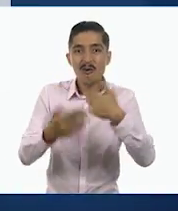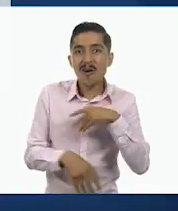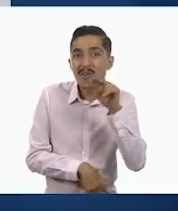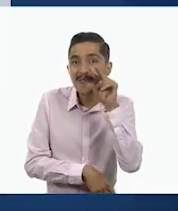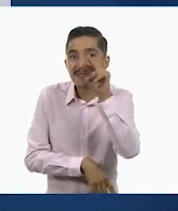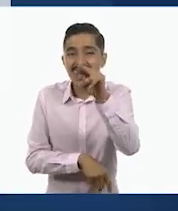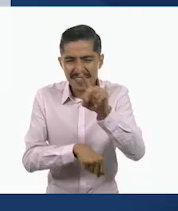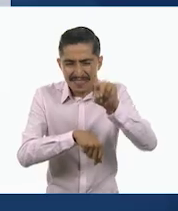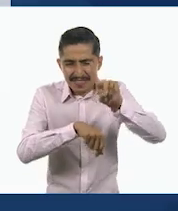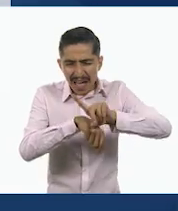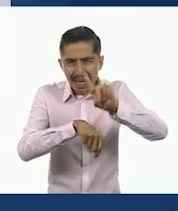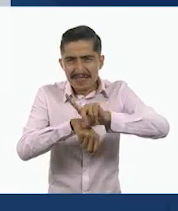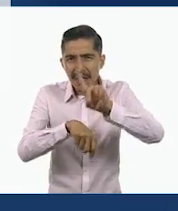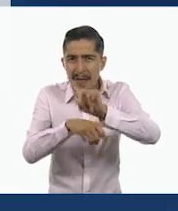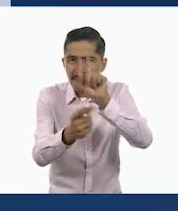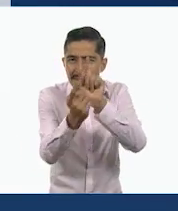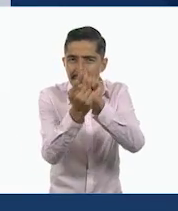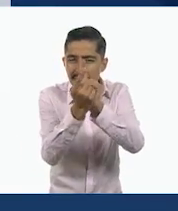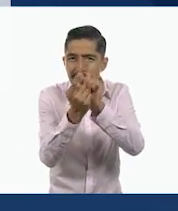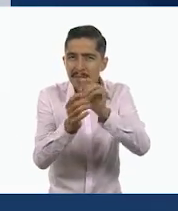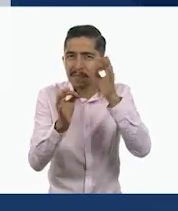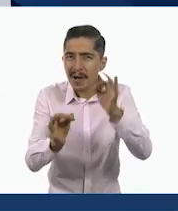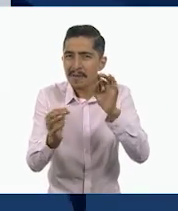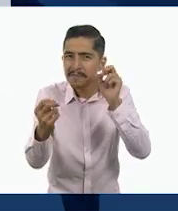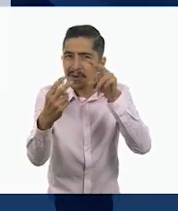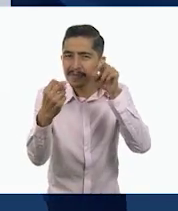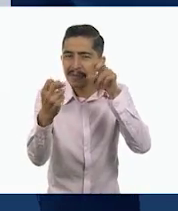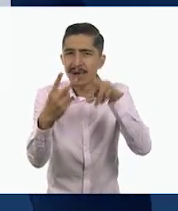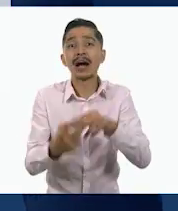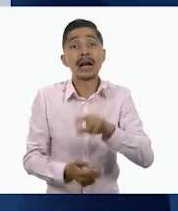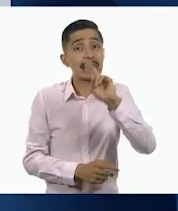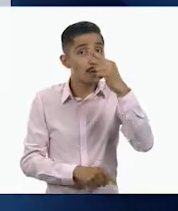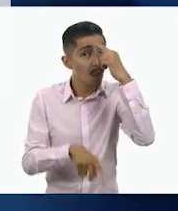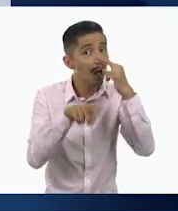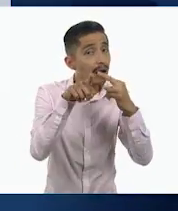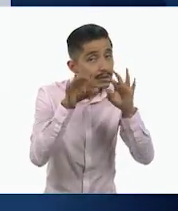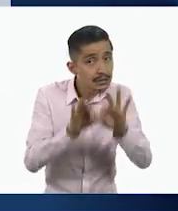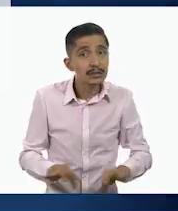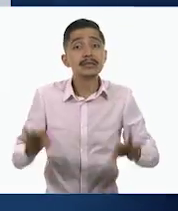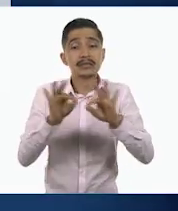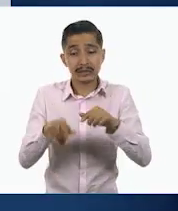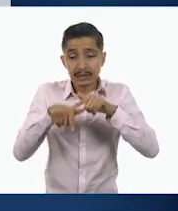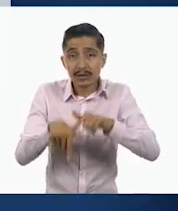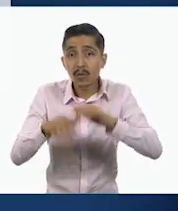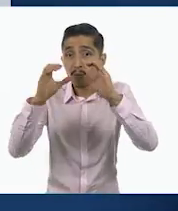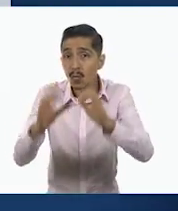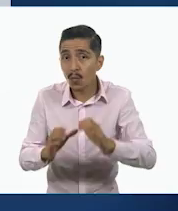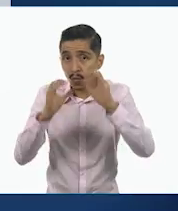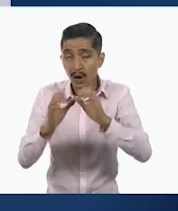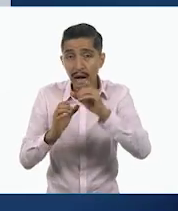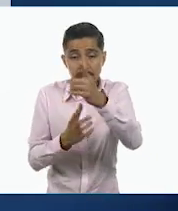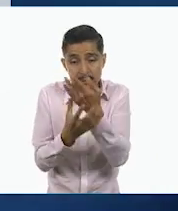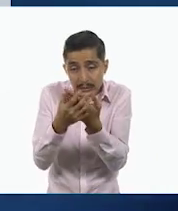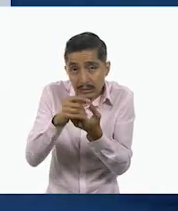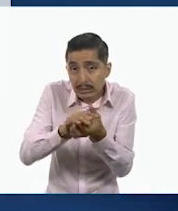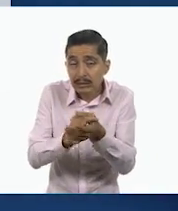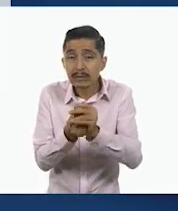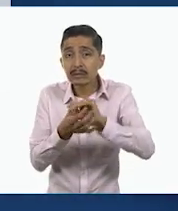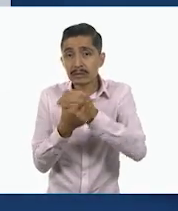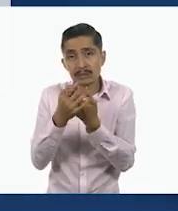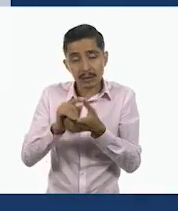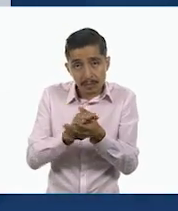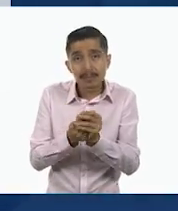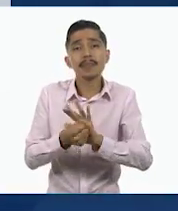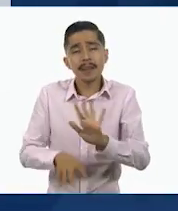ver todos los días. Recuerden que es importante seguir cuidándonos, lavándonos las manos por